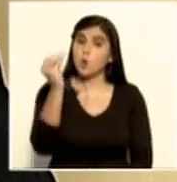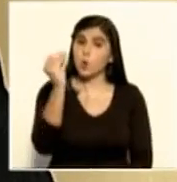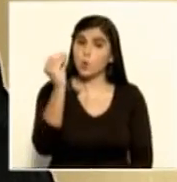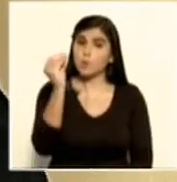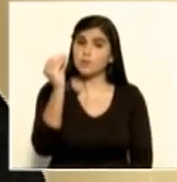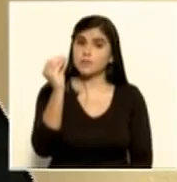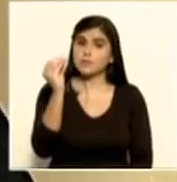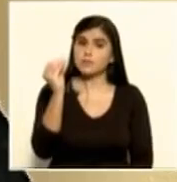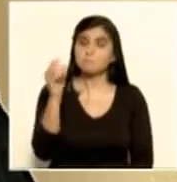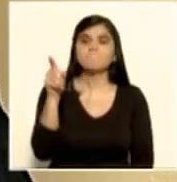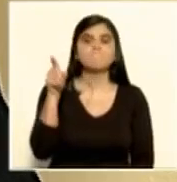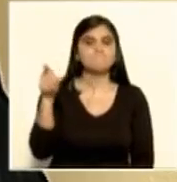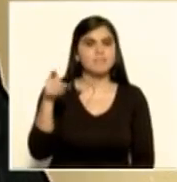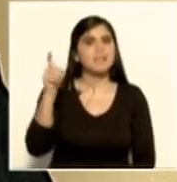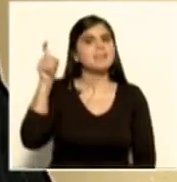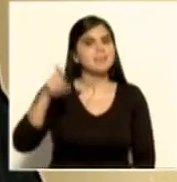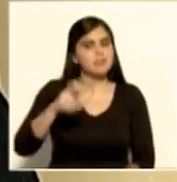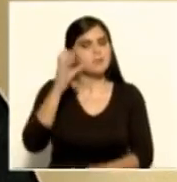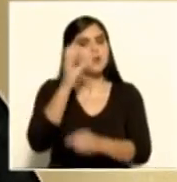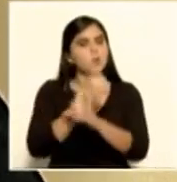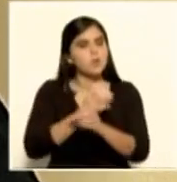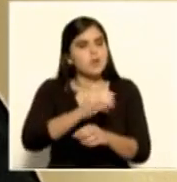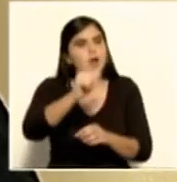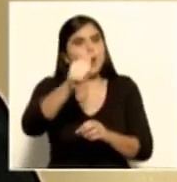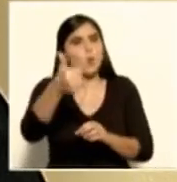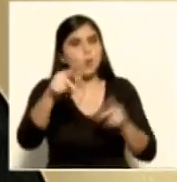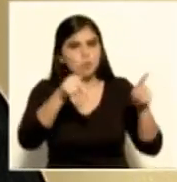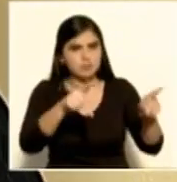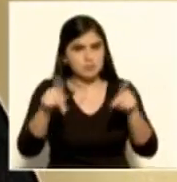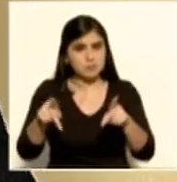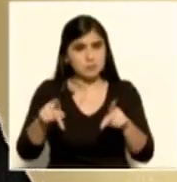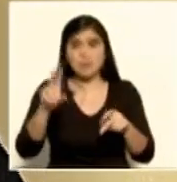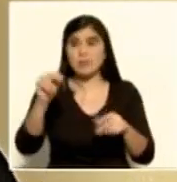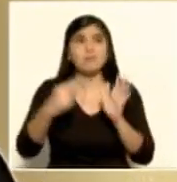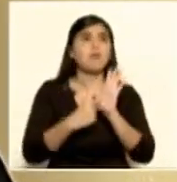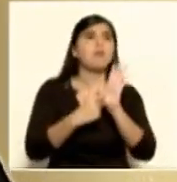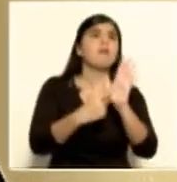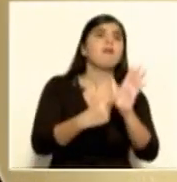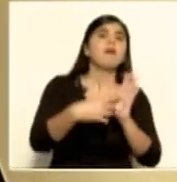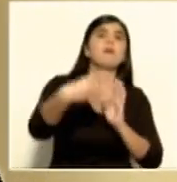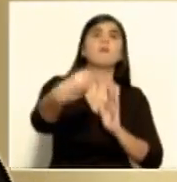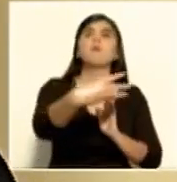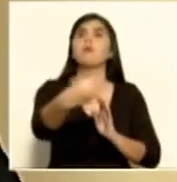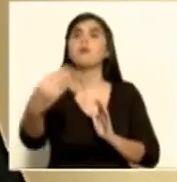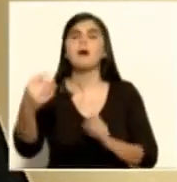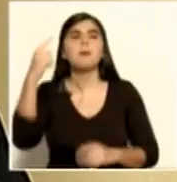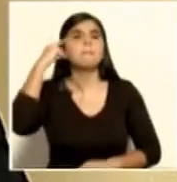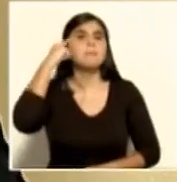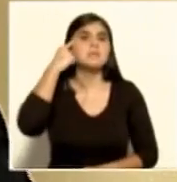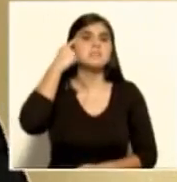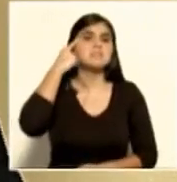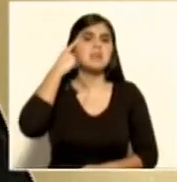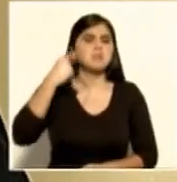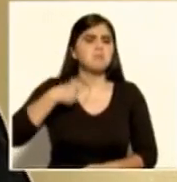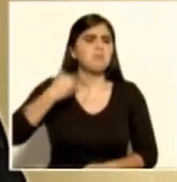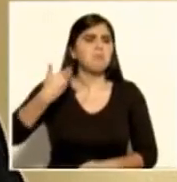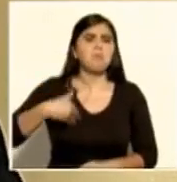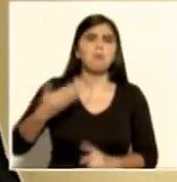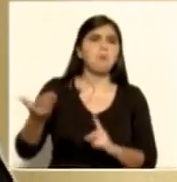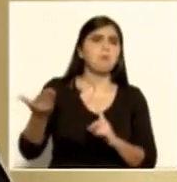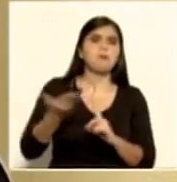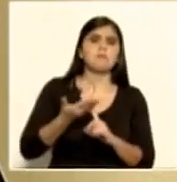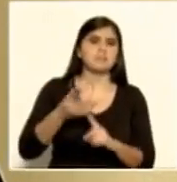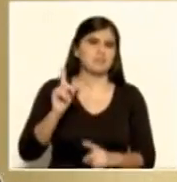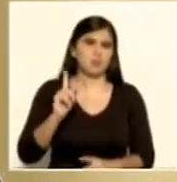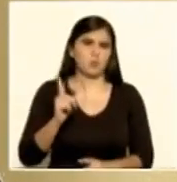que cuiden a los demás y no se expongan ellas pensando que no van a ser afectados porque